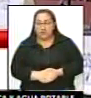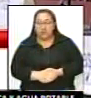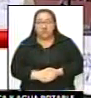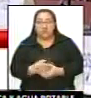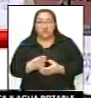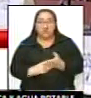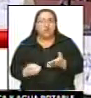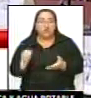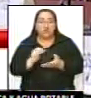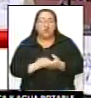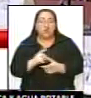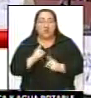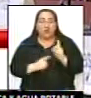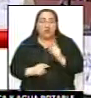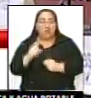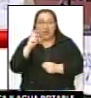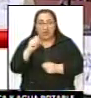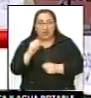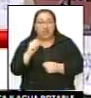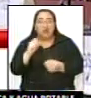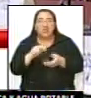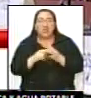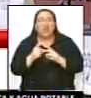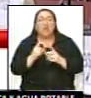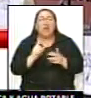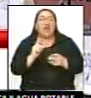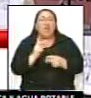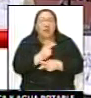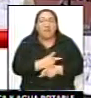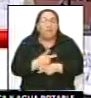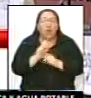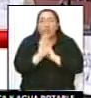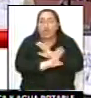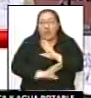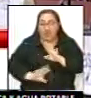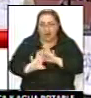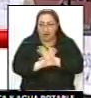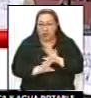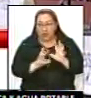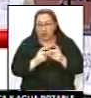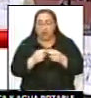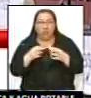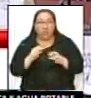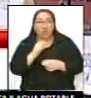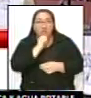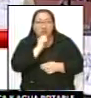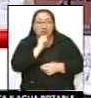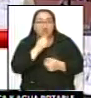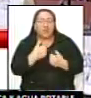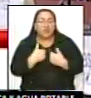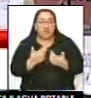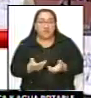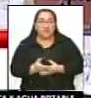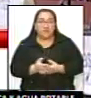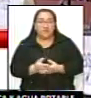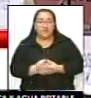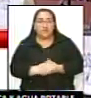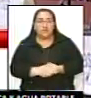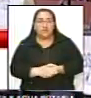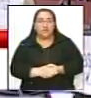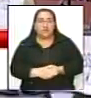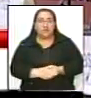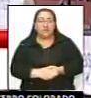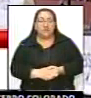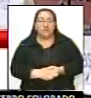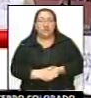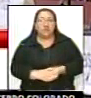pongan candados para que las asociaciones públicas privadas tengan el